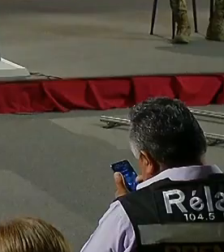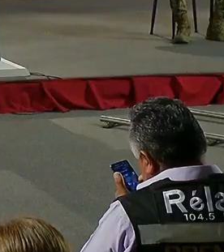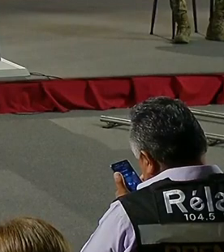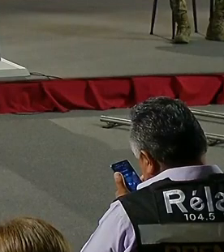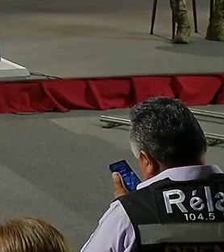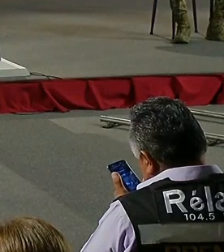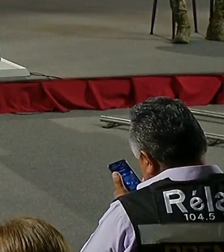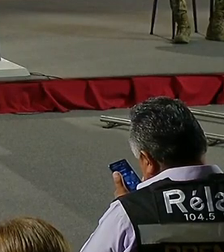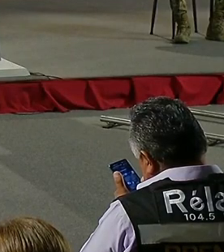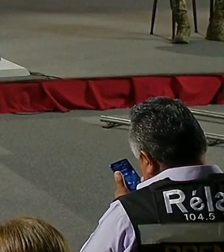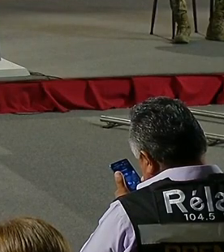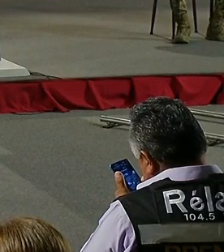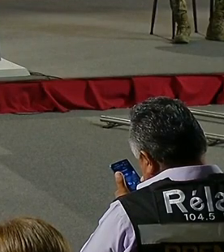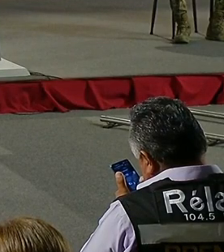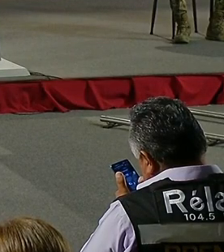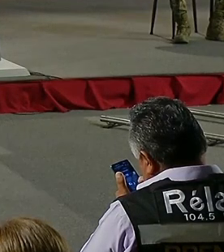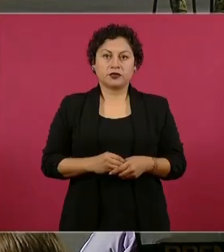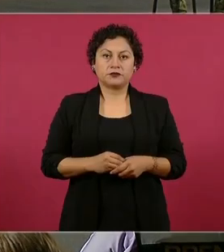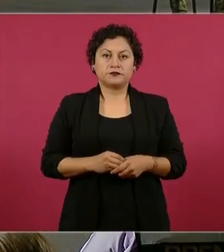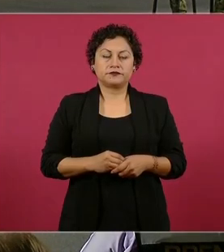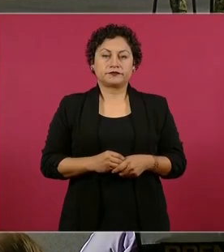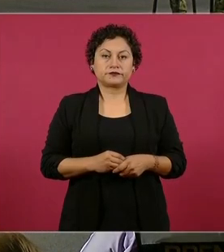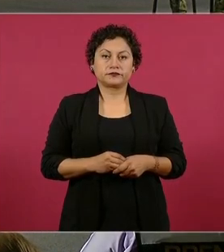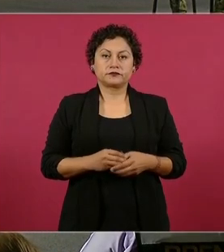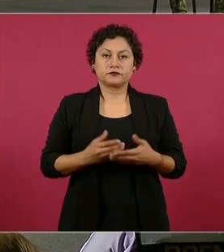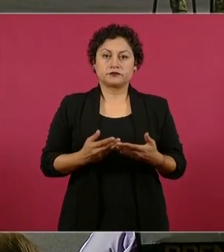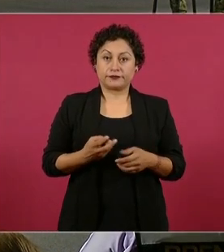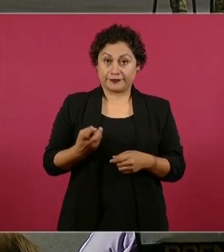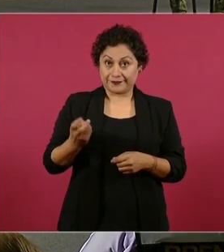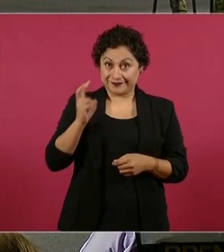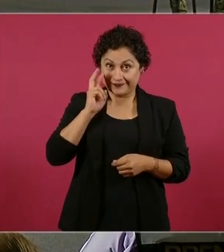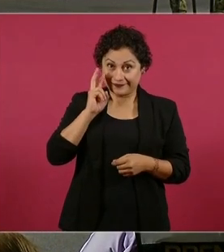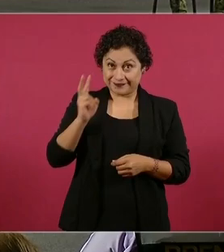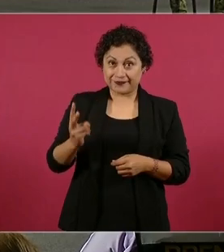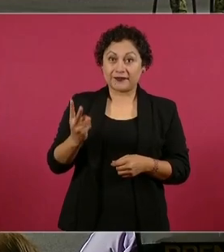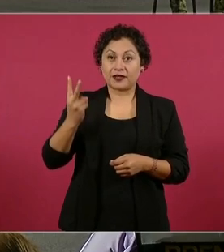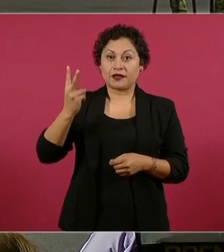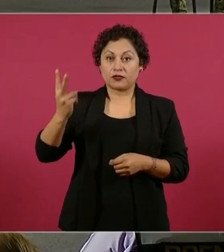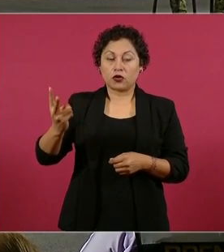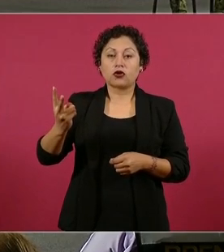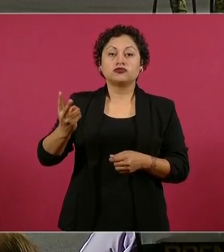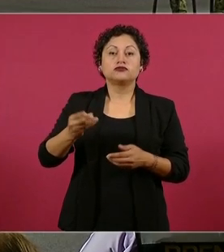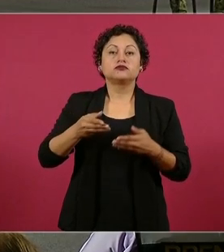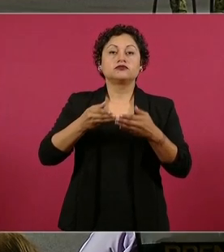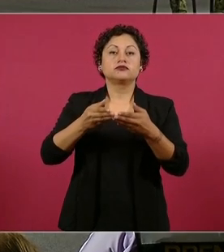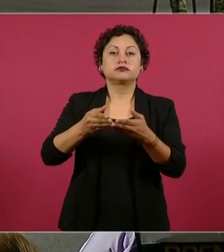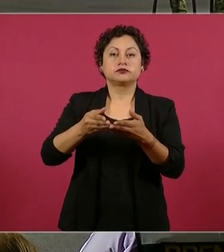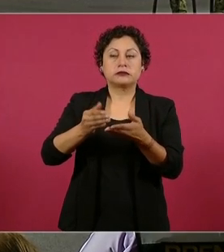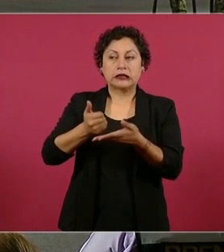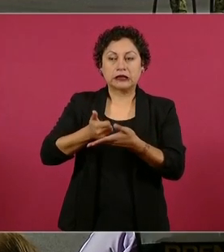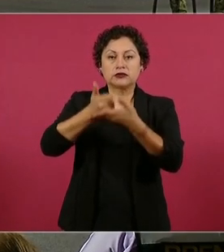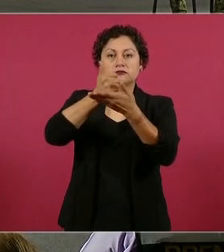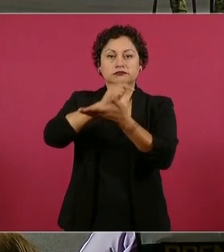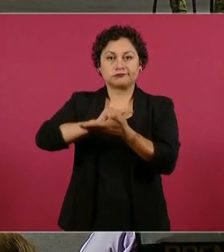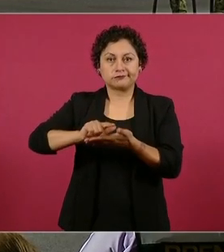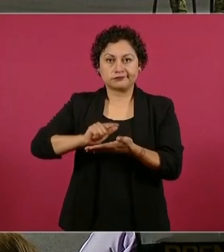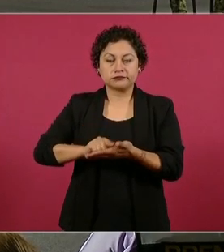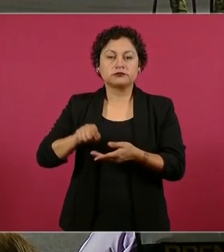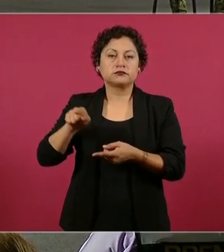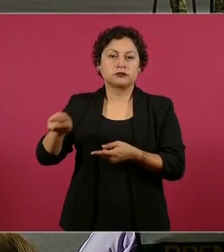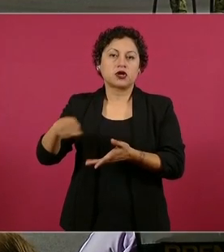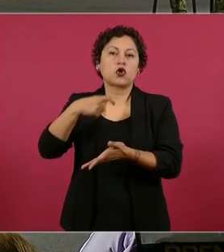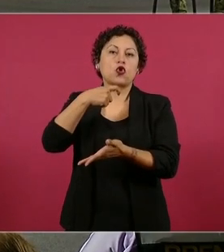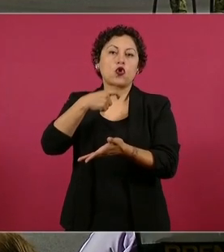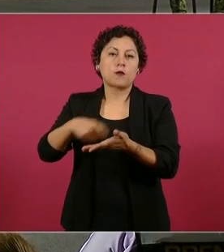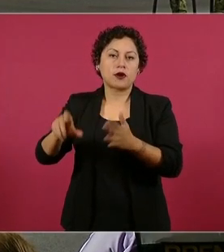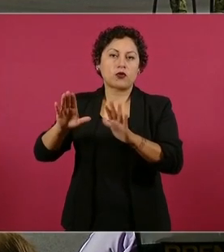atender la emergencia. Estas dos unidades fueron rentadas a una empresa extranjera. Adquirimos para atender esa